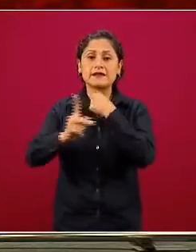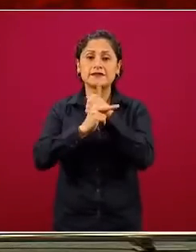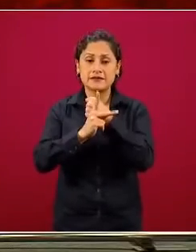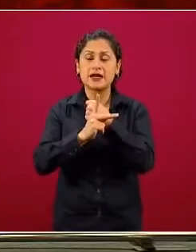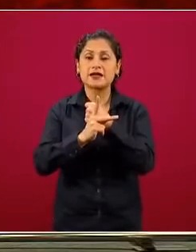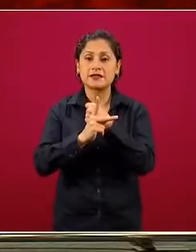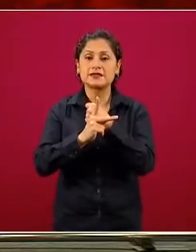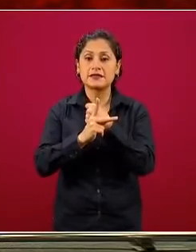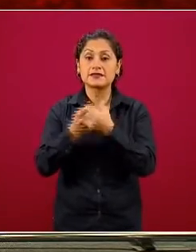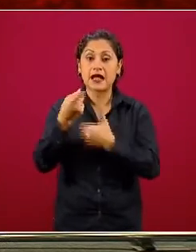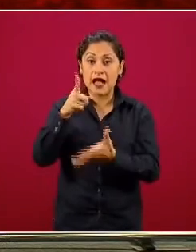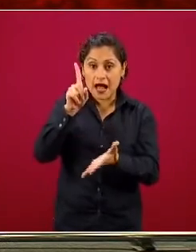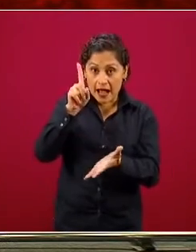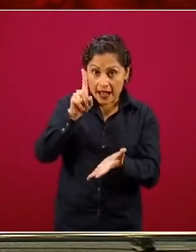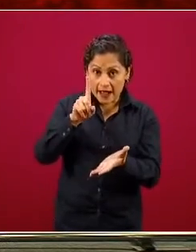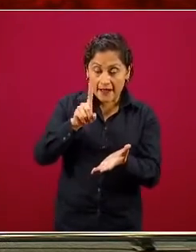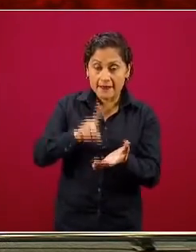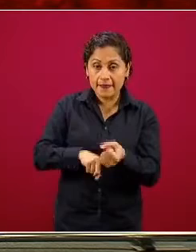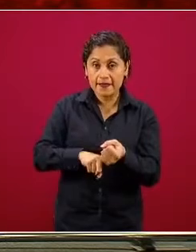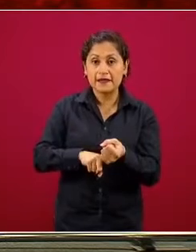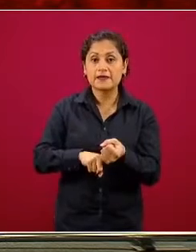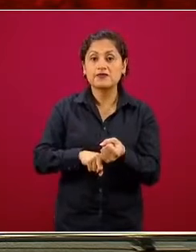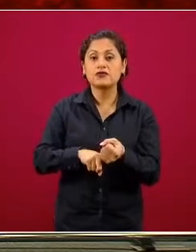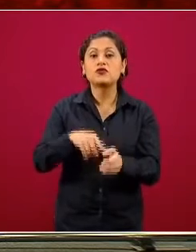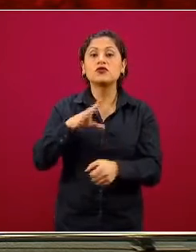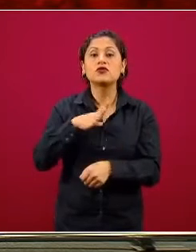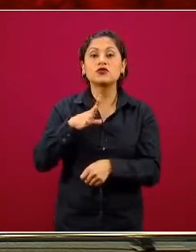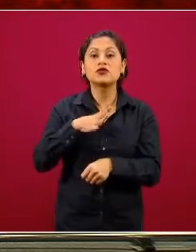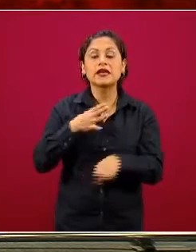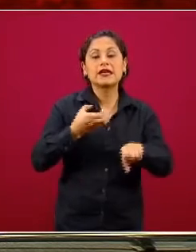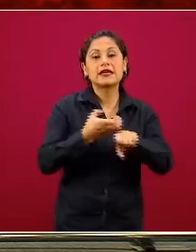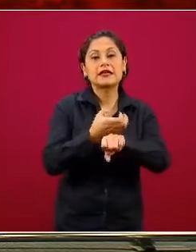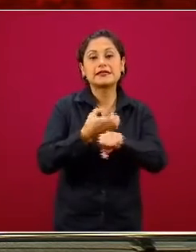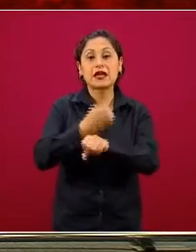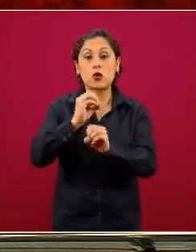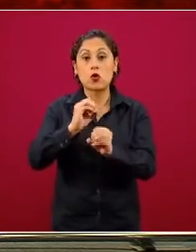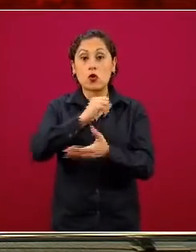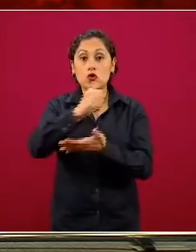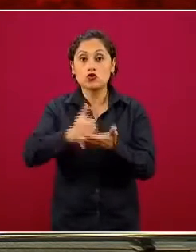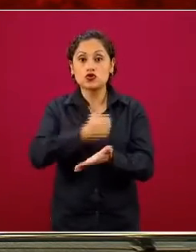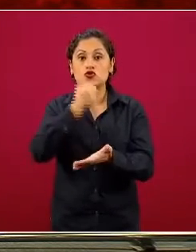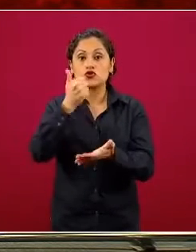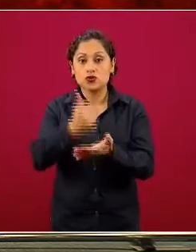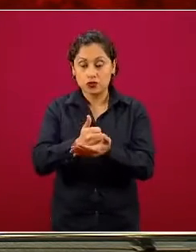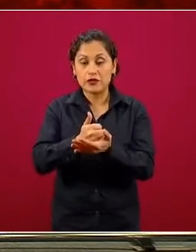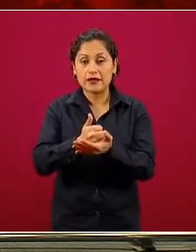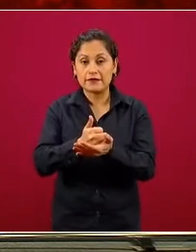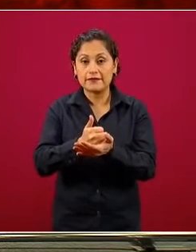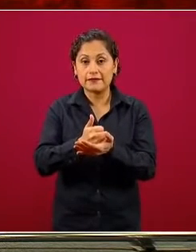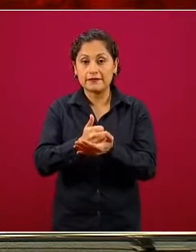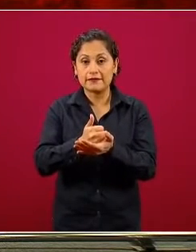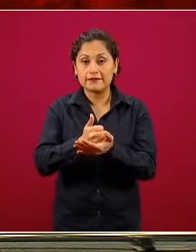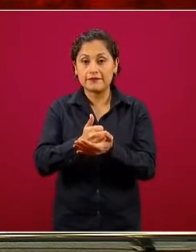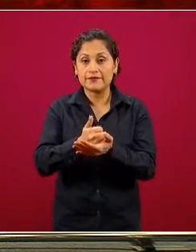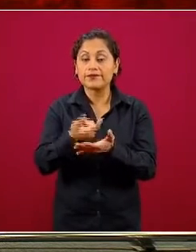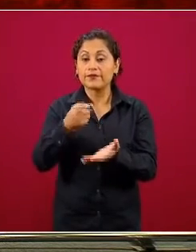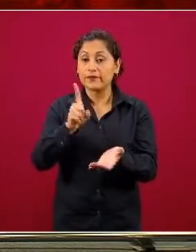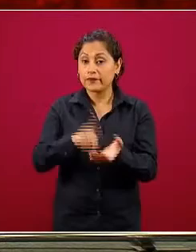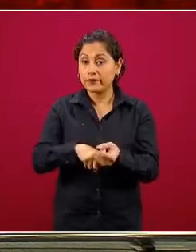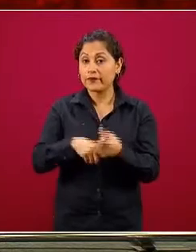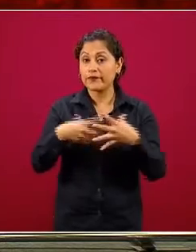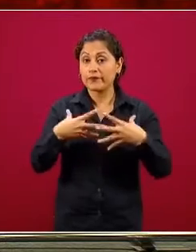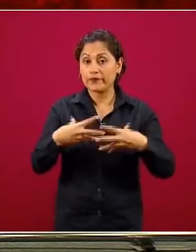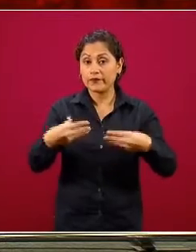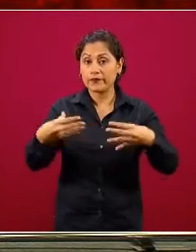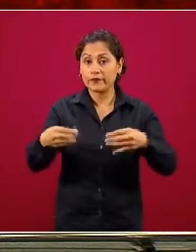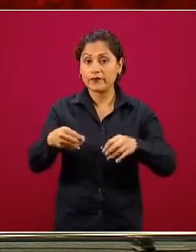que cada ciudad, a veces cada estado, sincroniza una epidemia por sí misma, pero es diferente